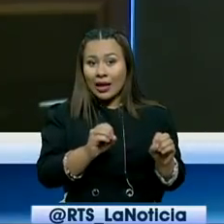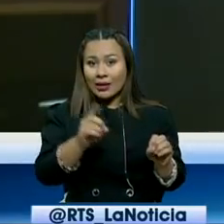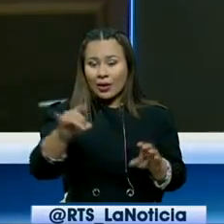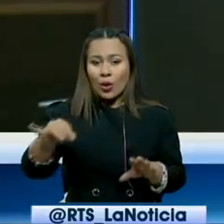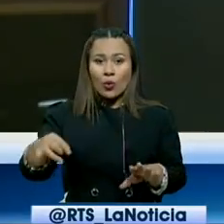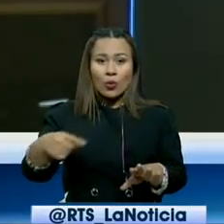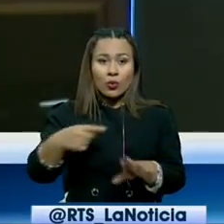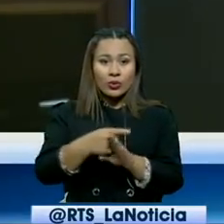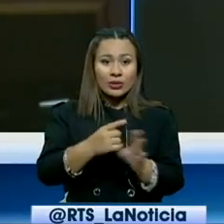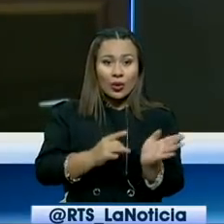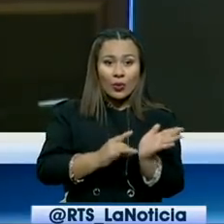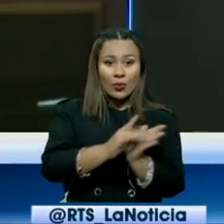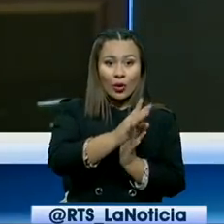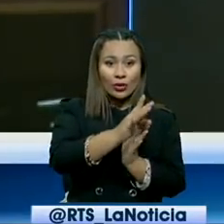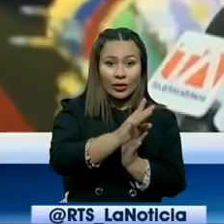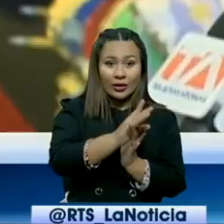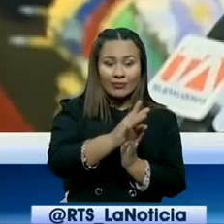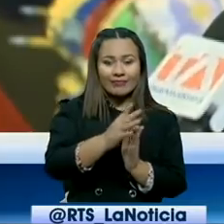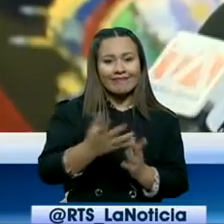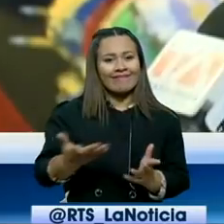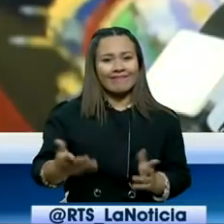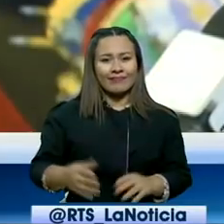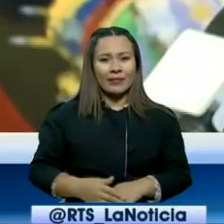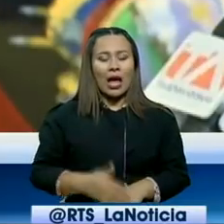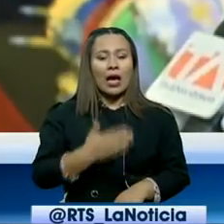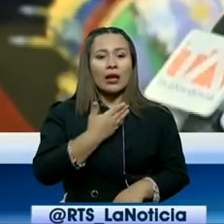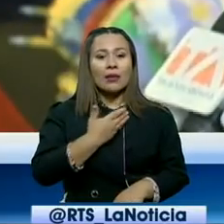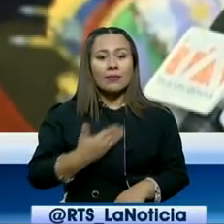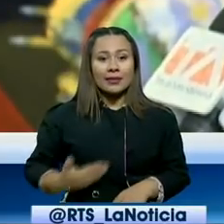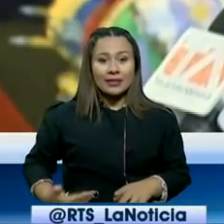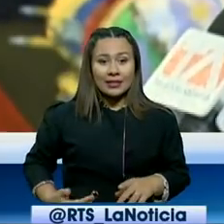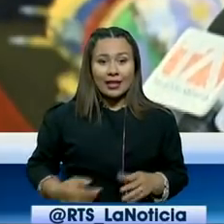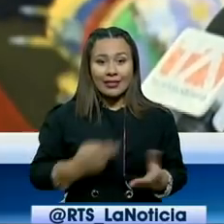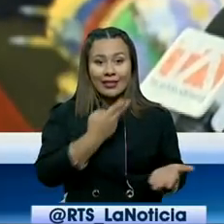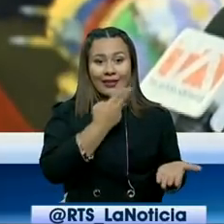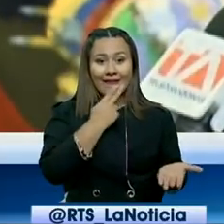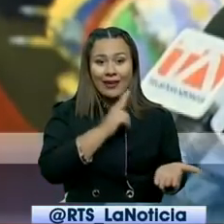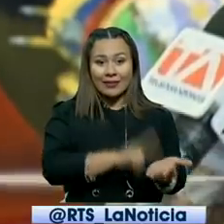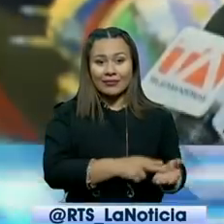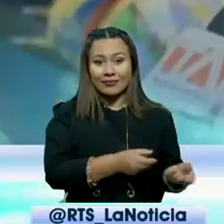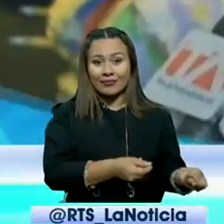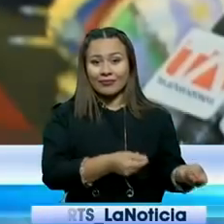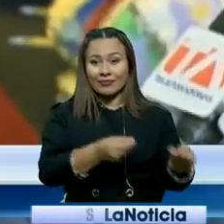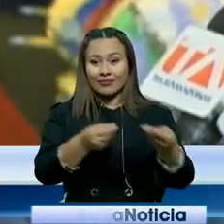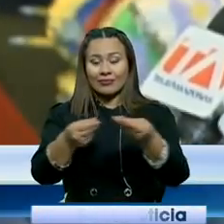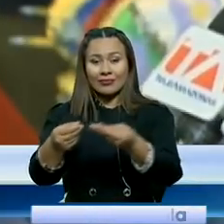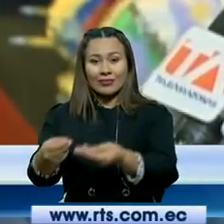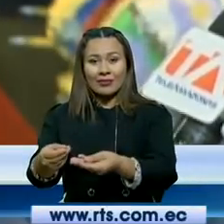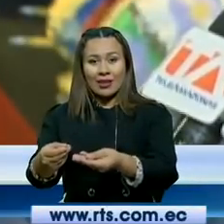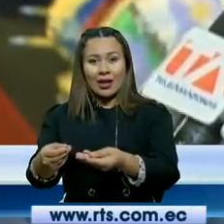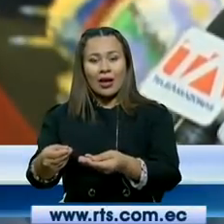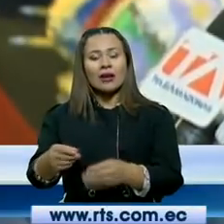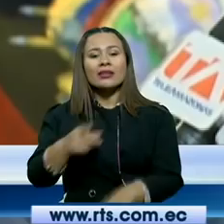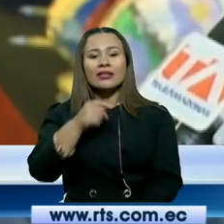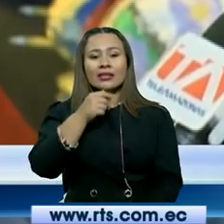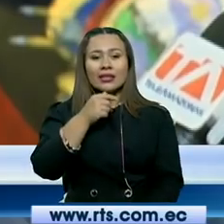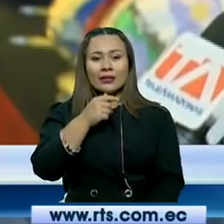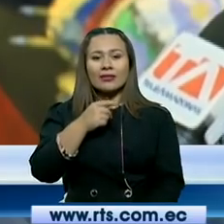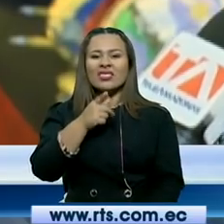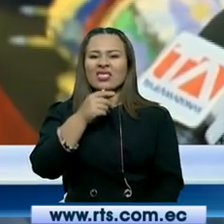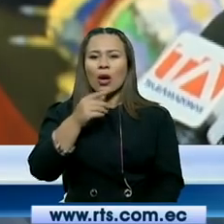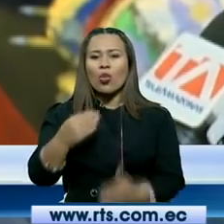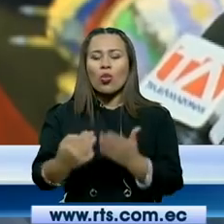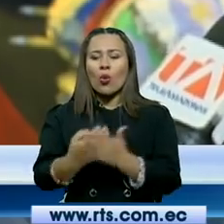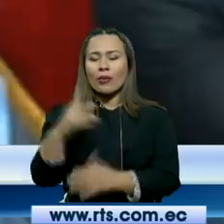dicte una resolución de juicio político. El presidente debe enviar a la Asamblea una terna para que la Asamblea en su sesión del